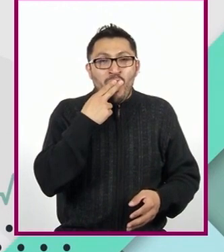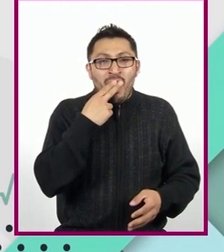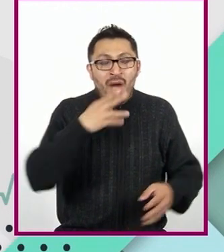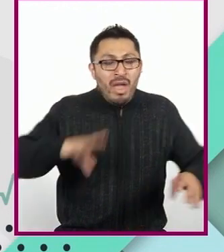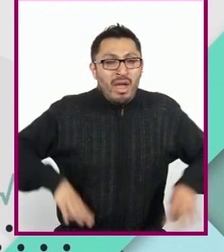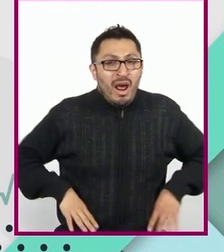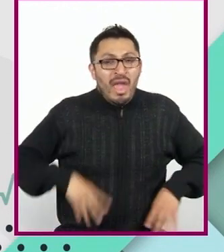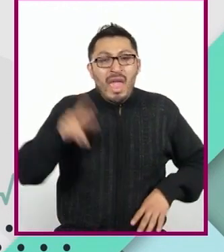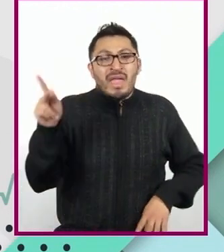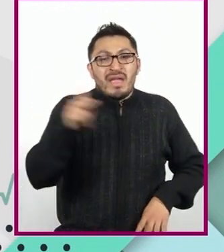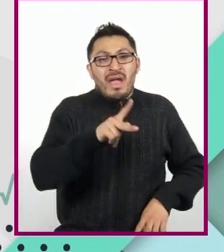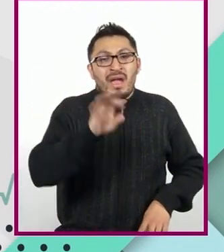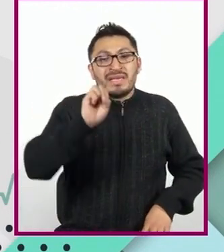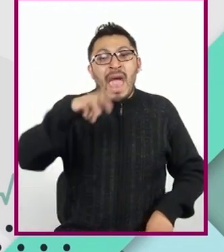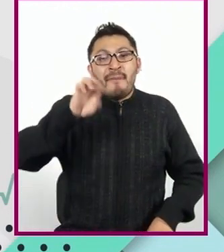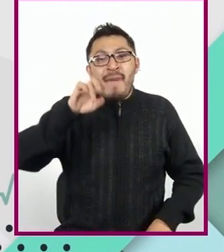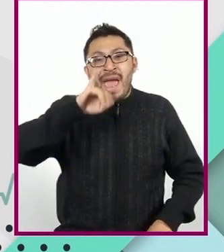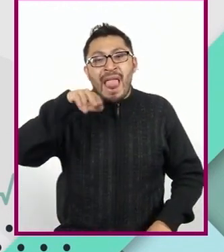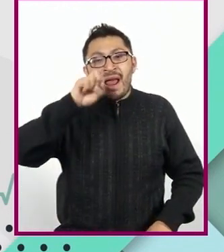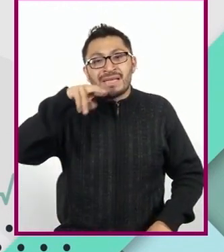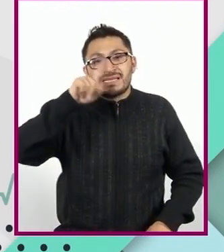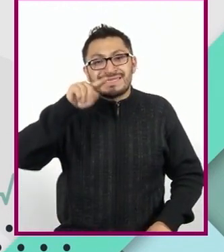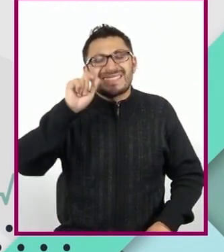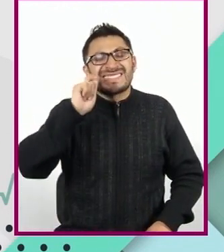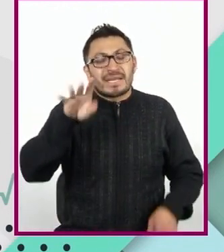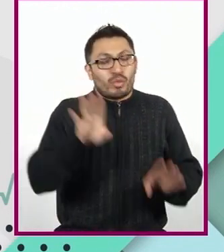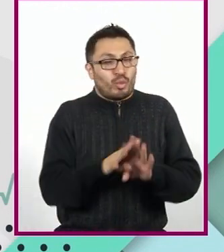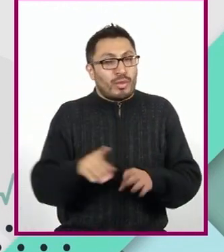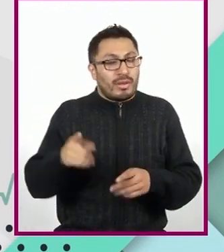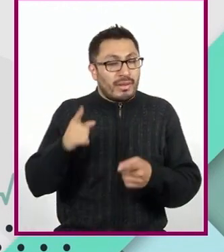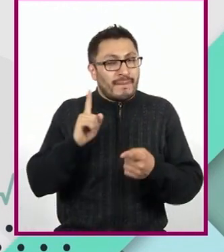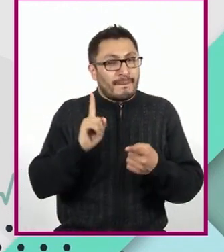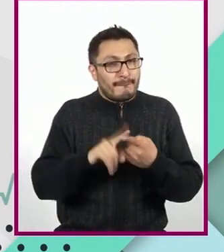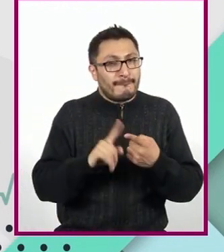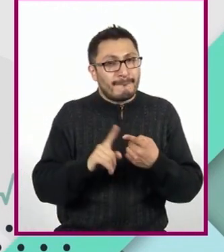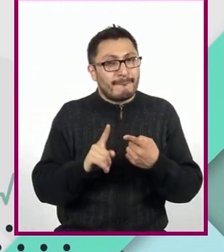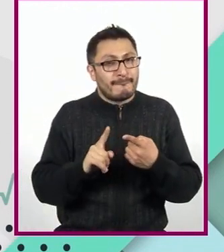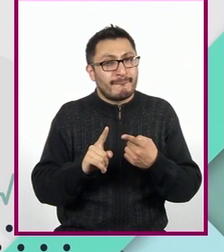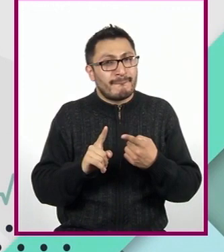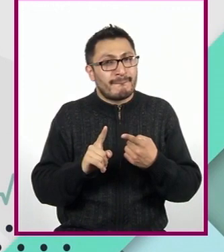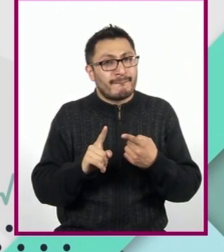semejanza. El primer criterio de semejanza nos dice que